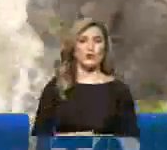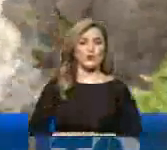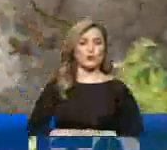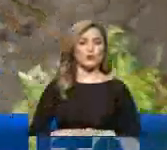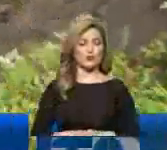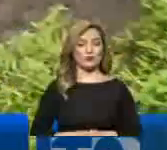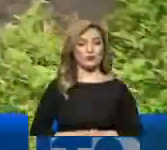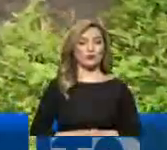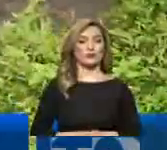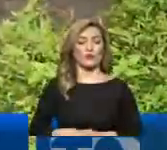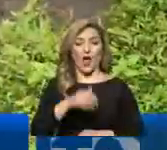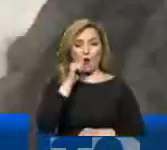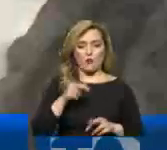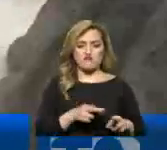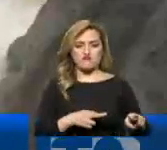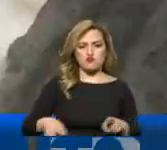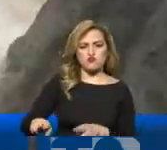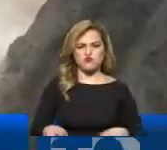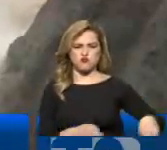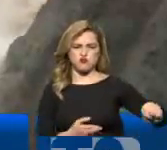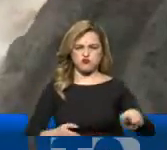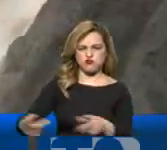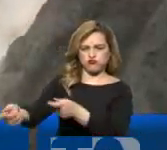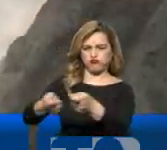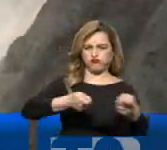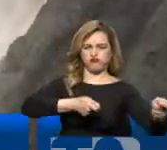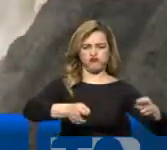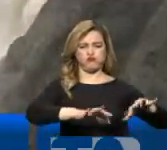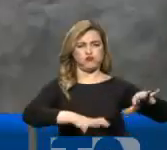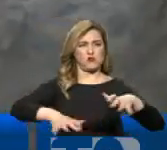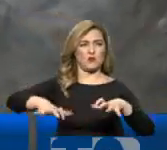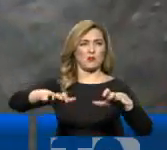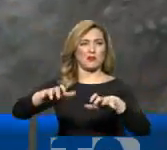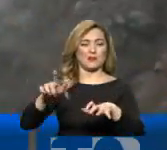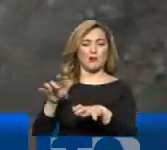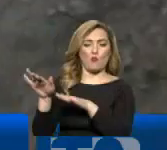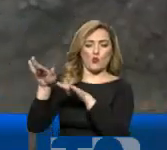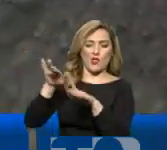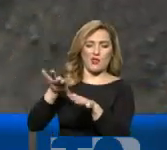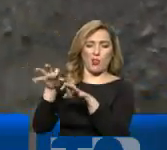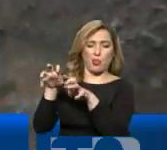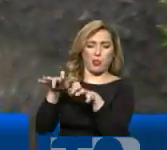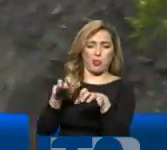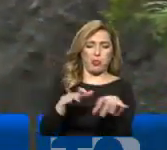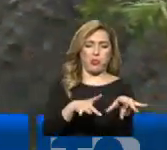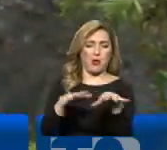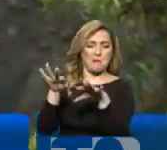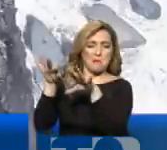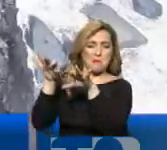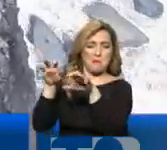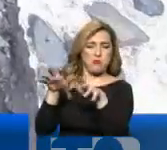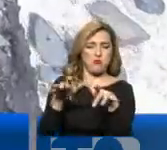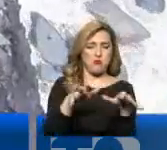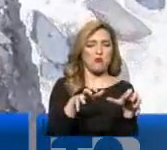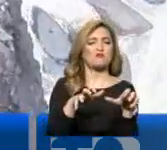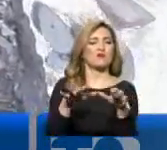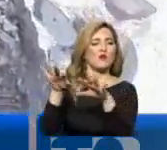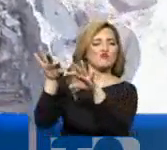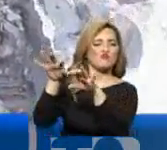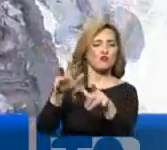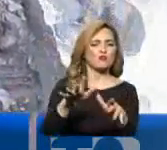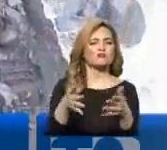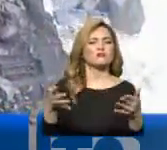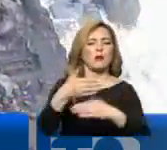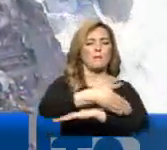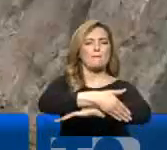Es la fuerza del agua la que va adueñándose del territorio y poco a poco desnuda la montaña. Se trata del sector de San Rafael en el límite